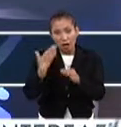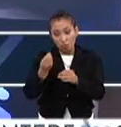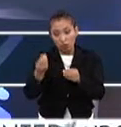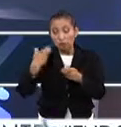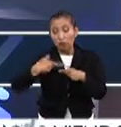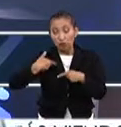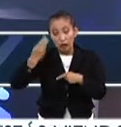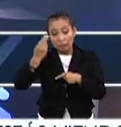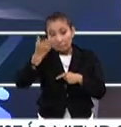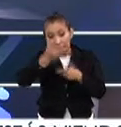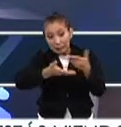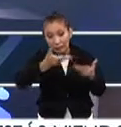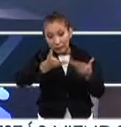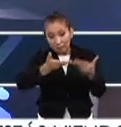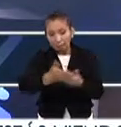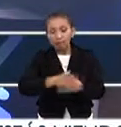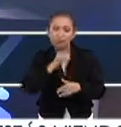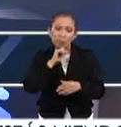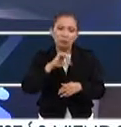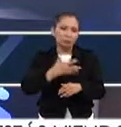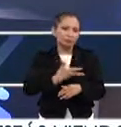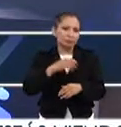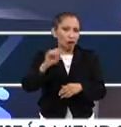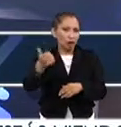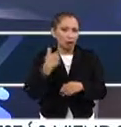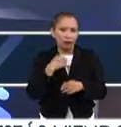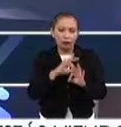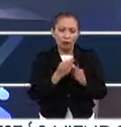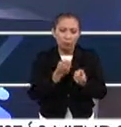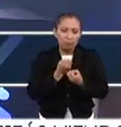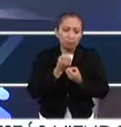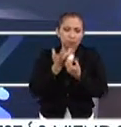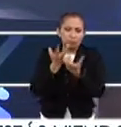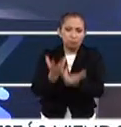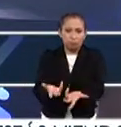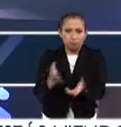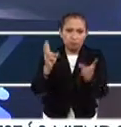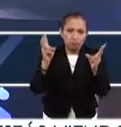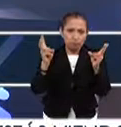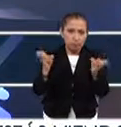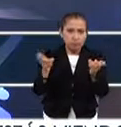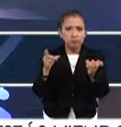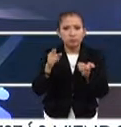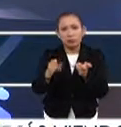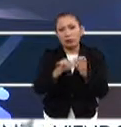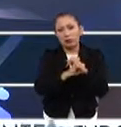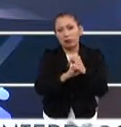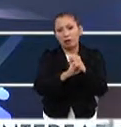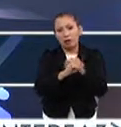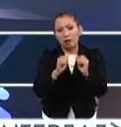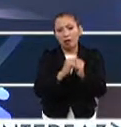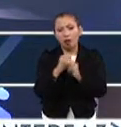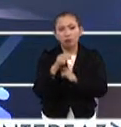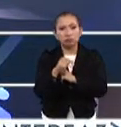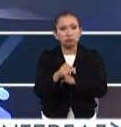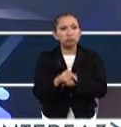demanda. Tenemos también pues todo tipo de expresiones de carácter digital a través